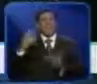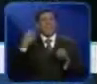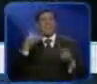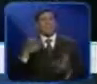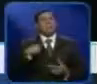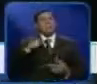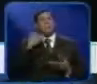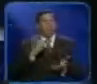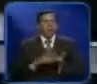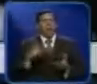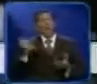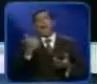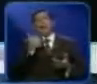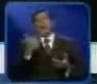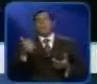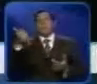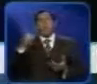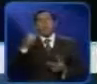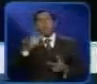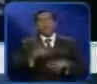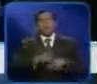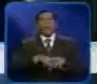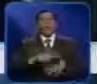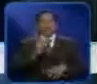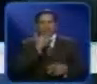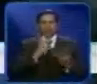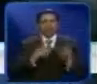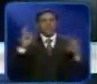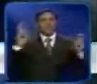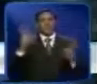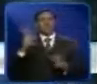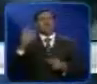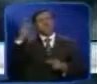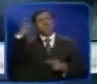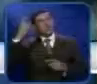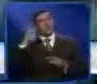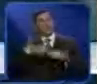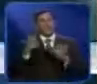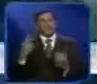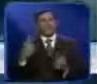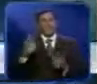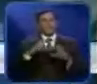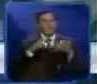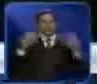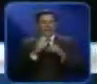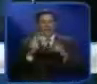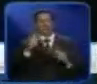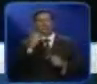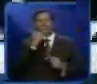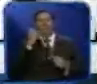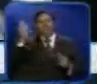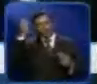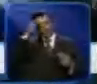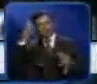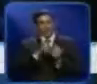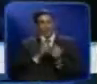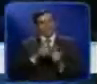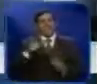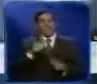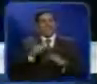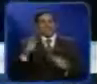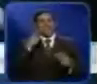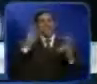Me Muero, Algo Más, Tu Peor Error, Sueños Rotos, La Frase Tonta de la Semana y Recuérdame están dentro